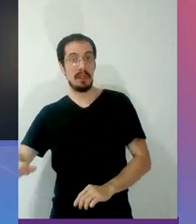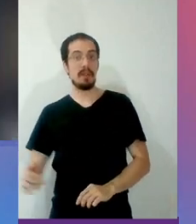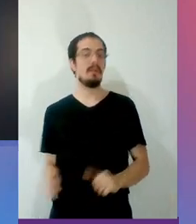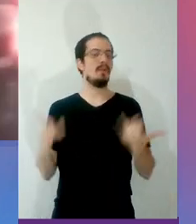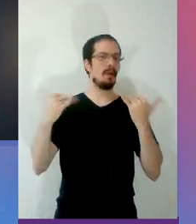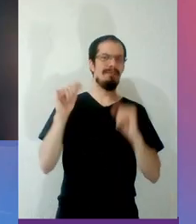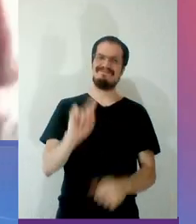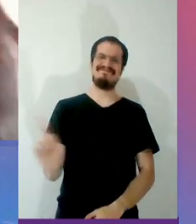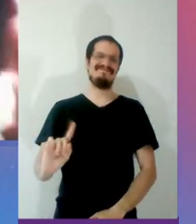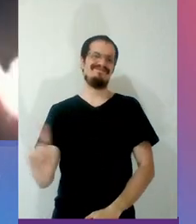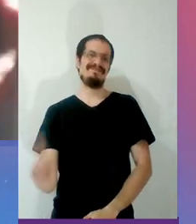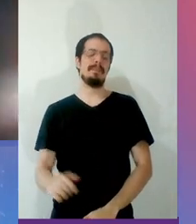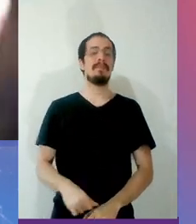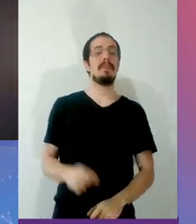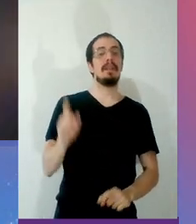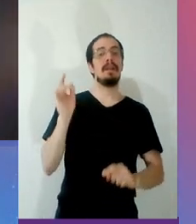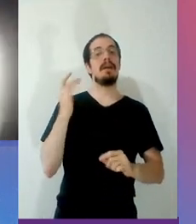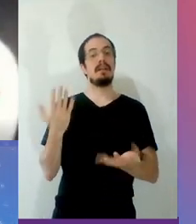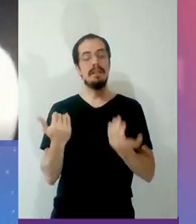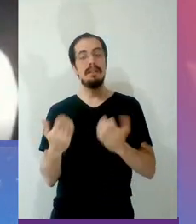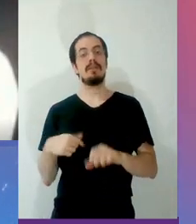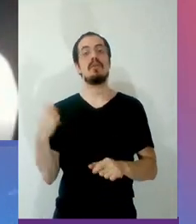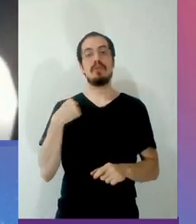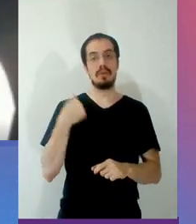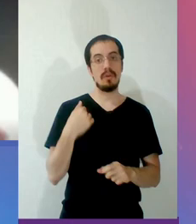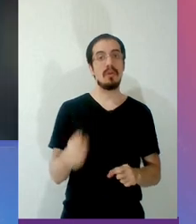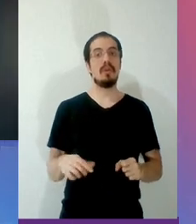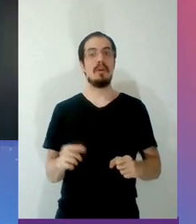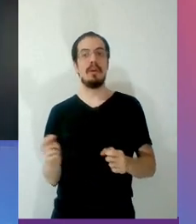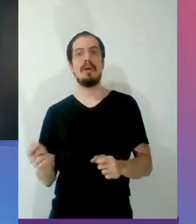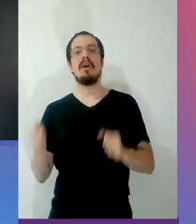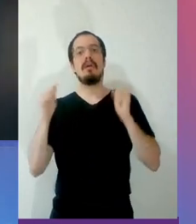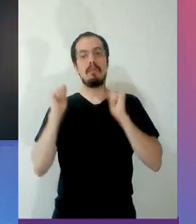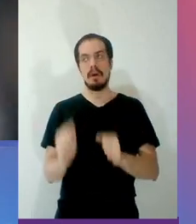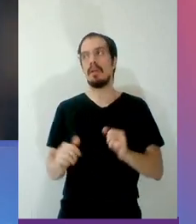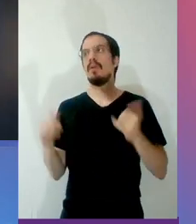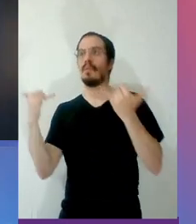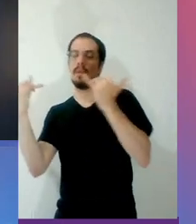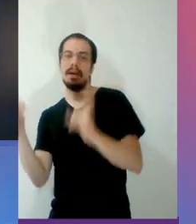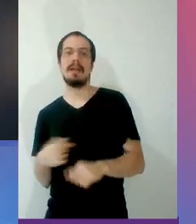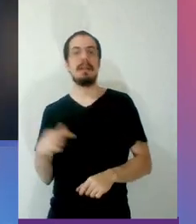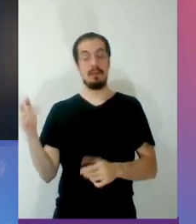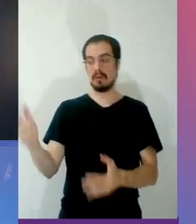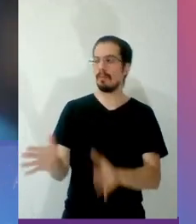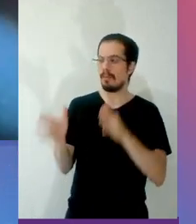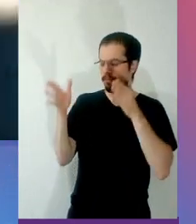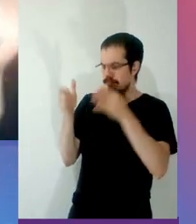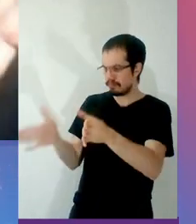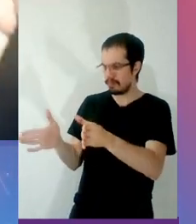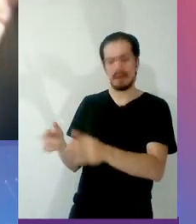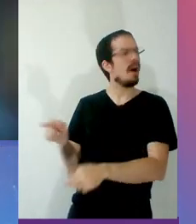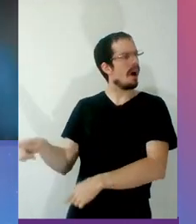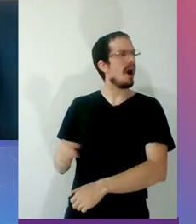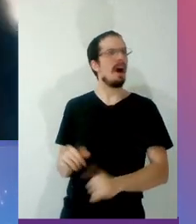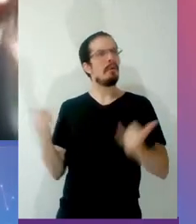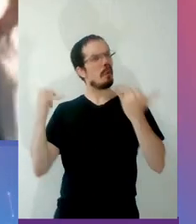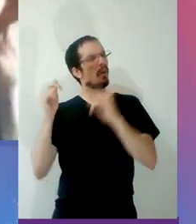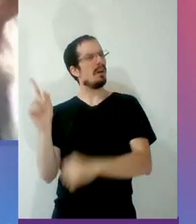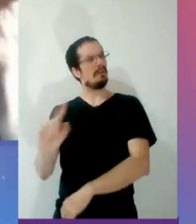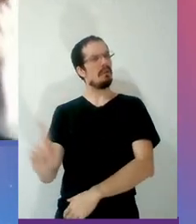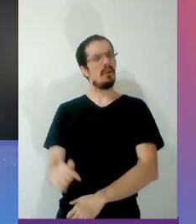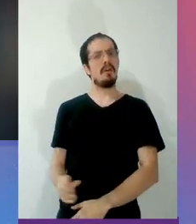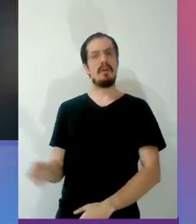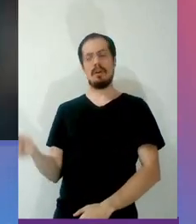los 8 meses puedo empezar a decir, uy, esto me llama la atención. Y por supuesto, yo no estoy diciendo que yo le voy a quitar el autismo, que lo voy a curar de